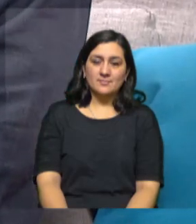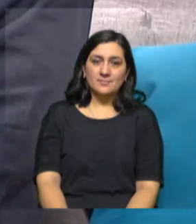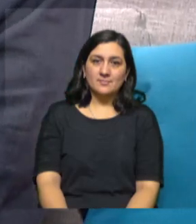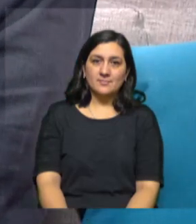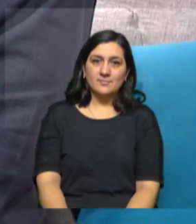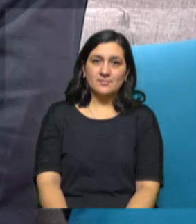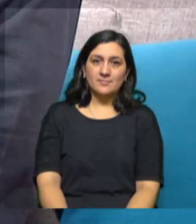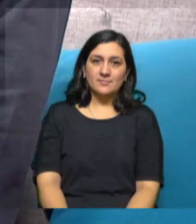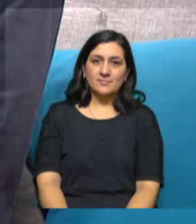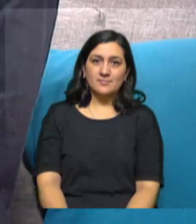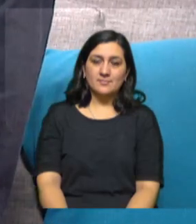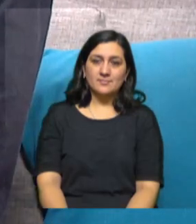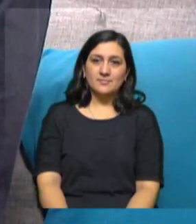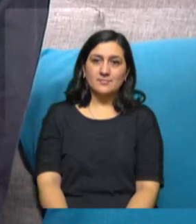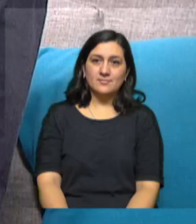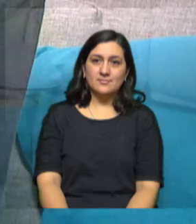Dejarte antes que el atajo,